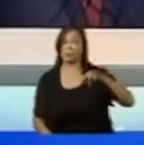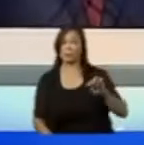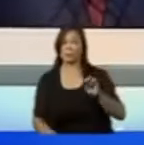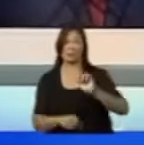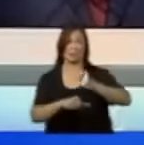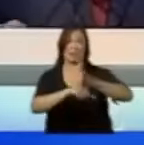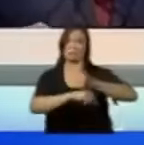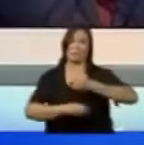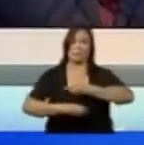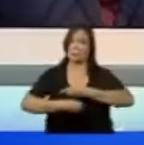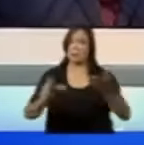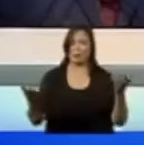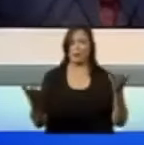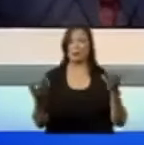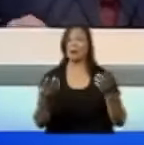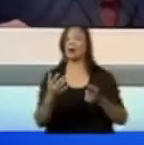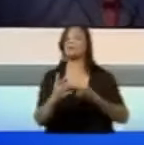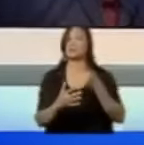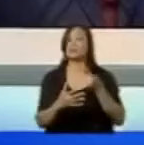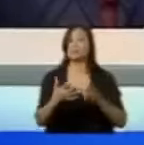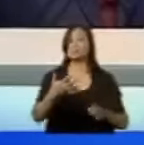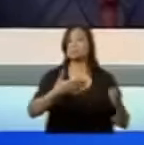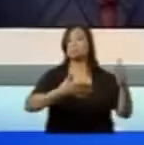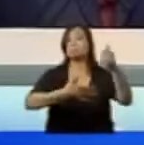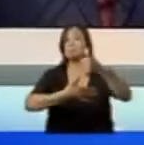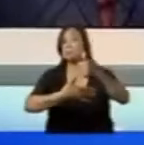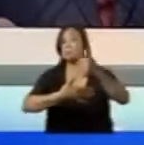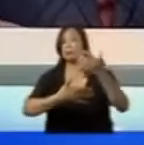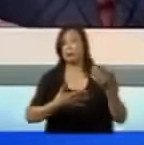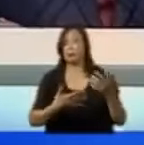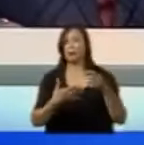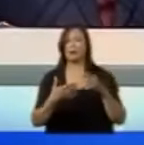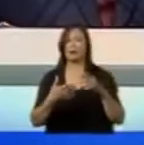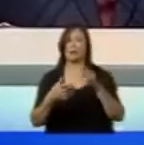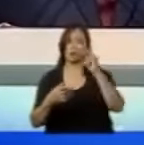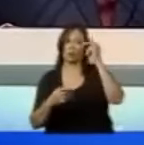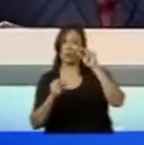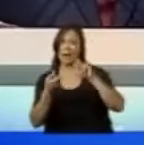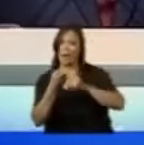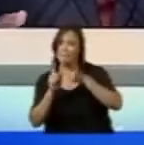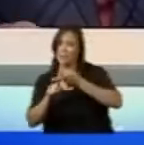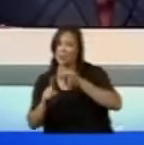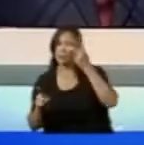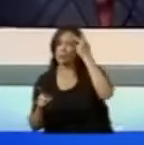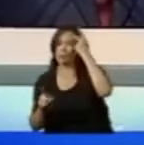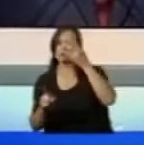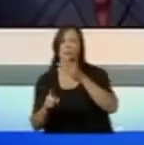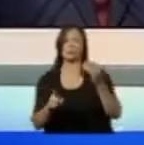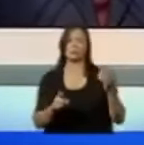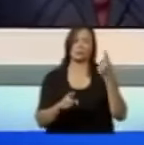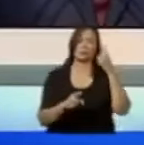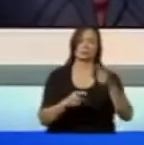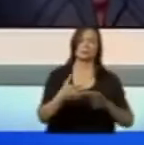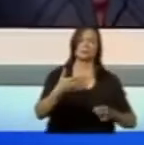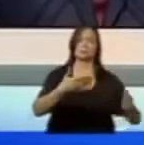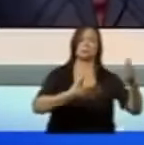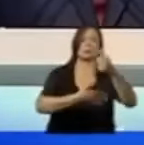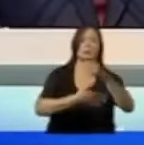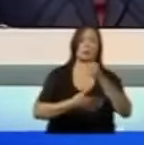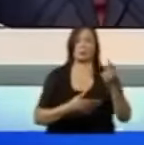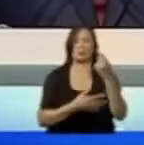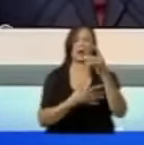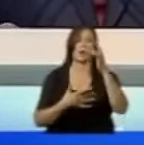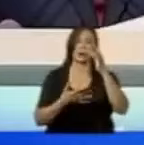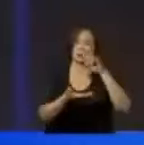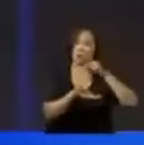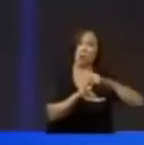está implementando, muchas veces priorizando en activistas políticos antes de que se priorice en